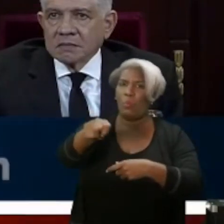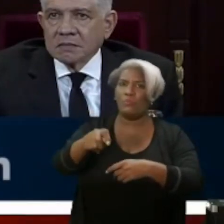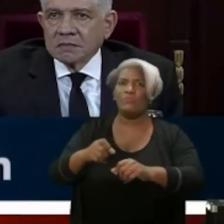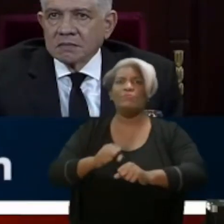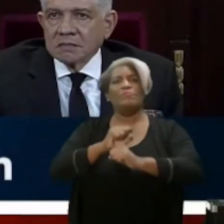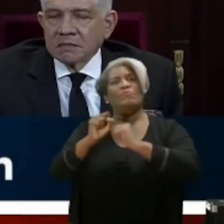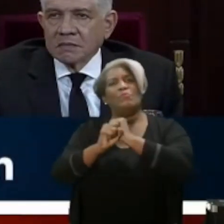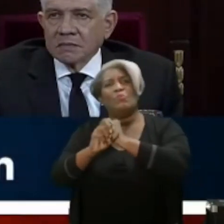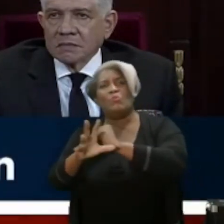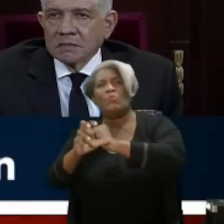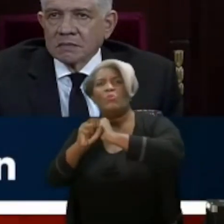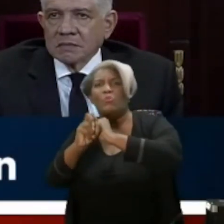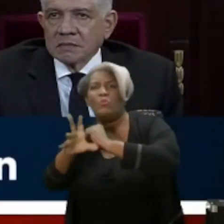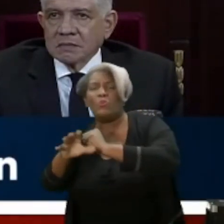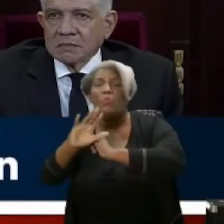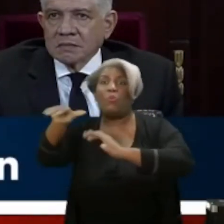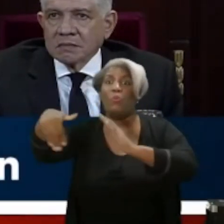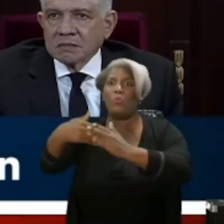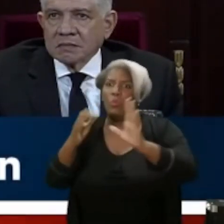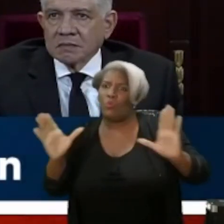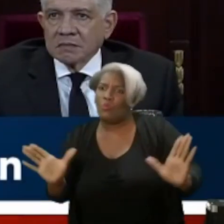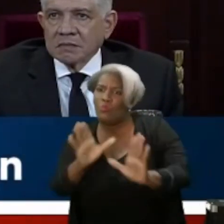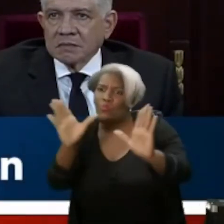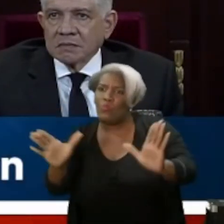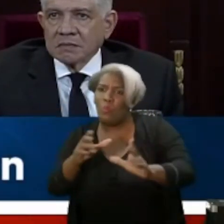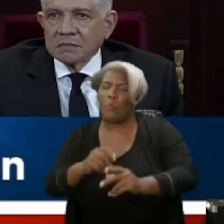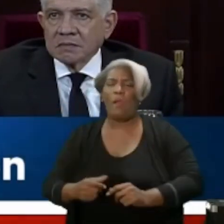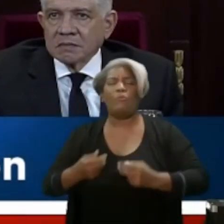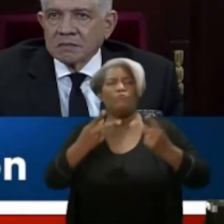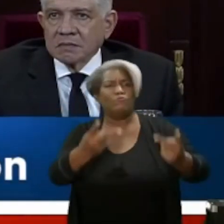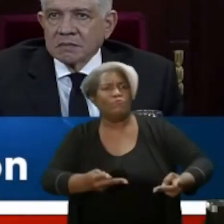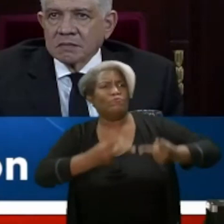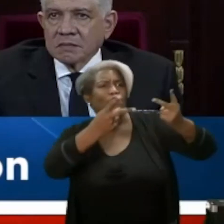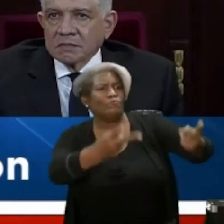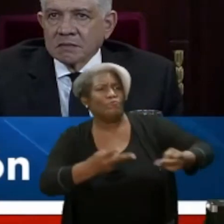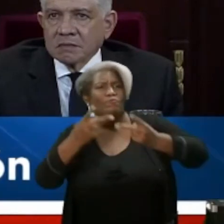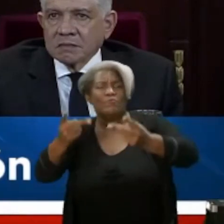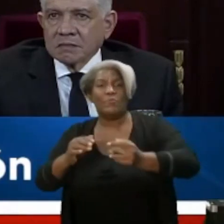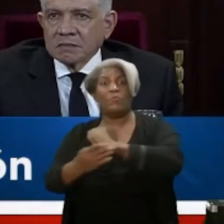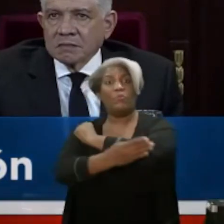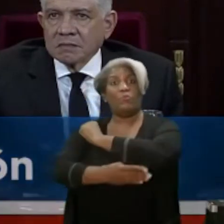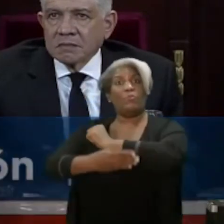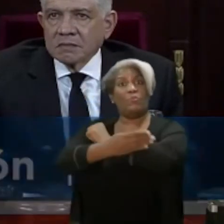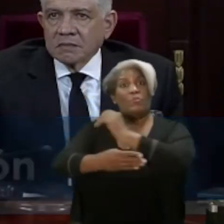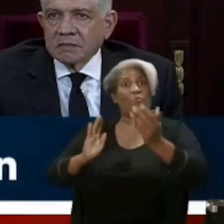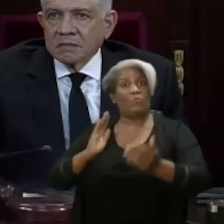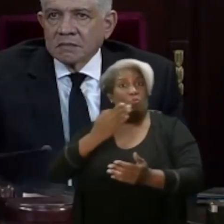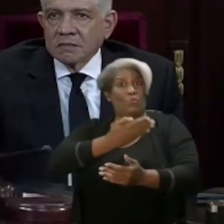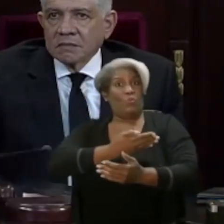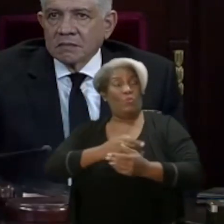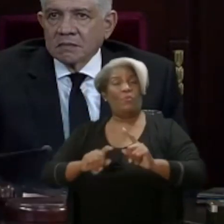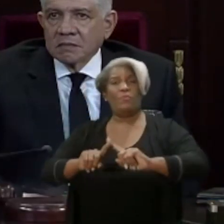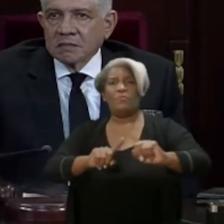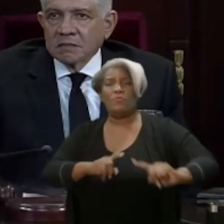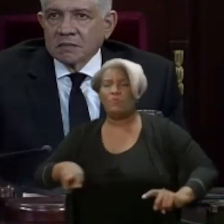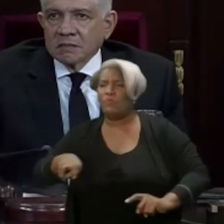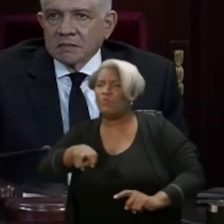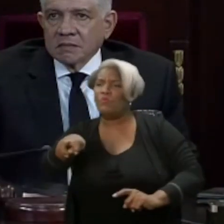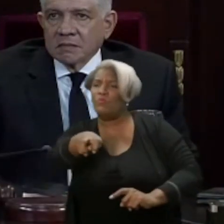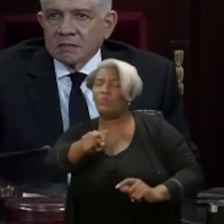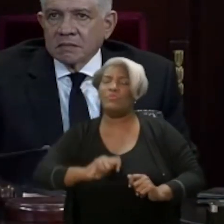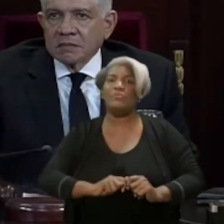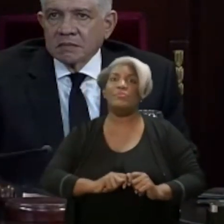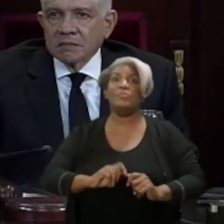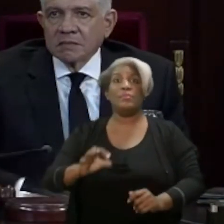rincón, que combinó un fortalecimiento de los destinos no tradicionales con promoción y activaciones con el fin de distribuir